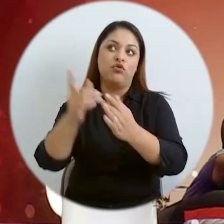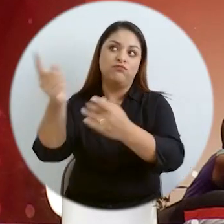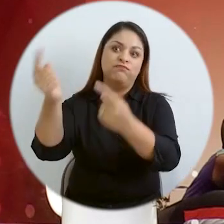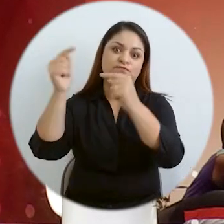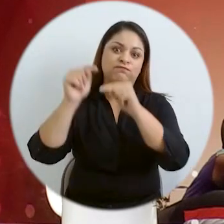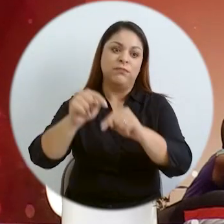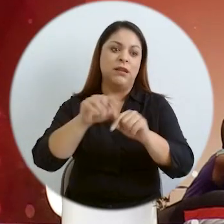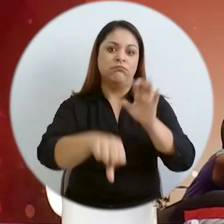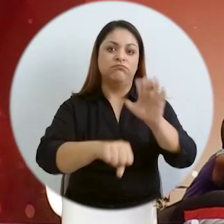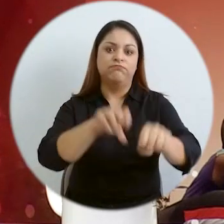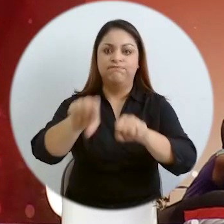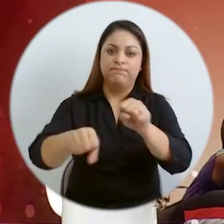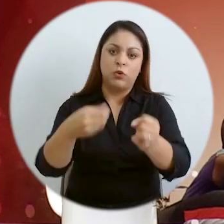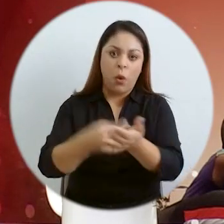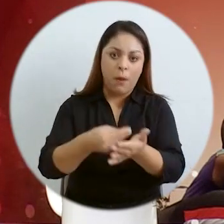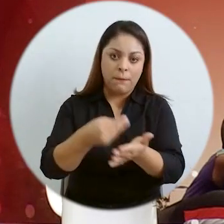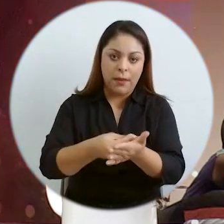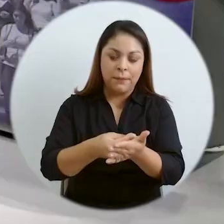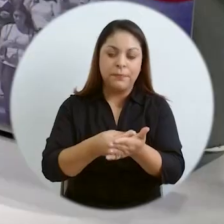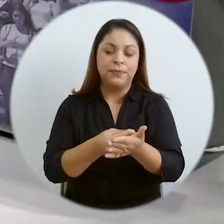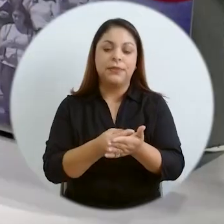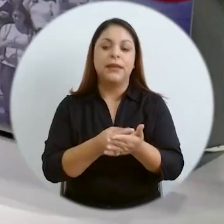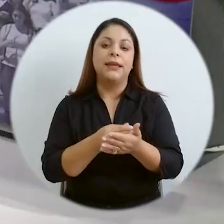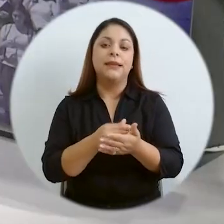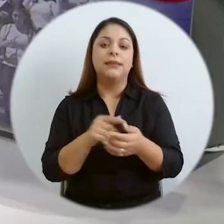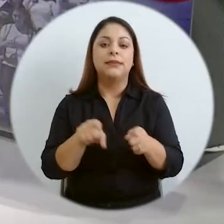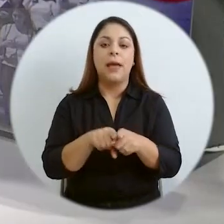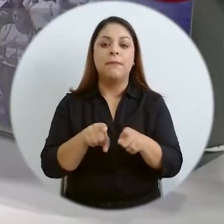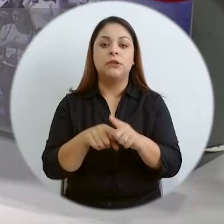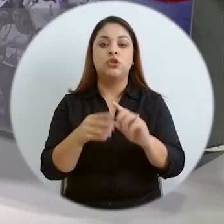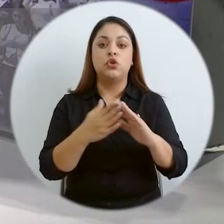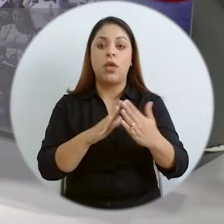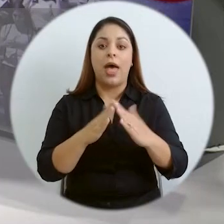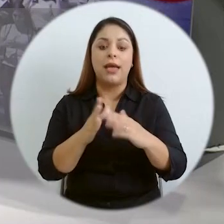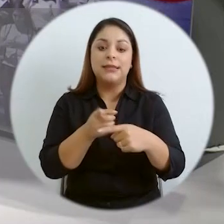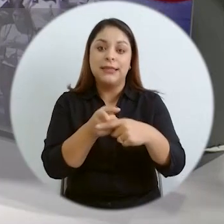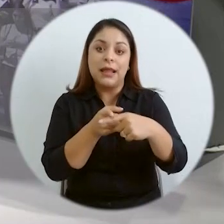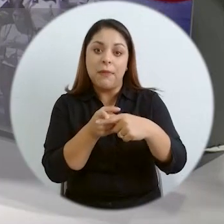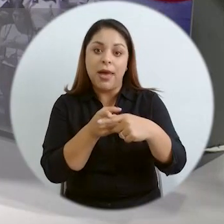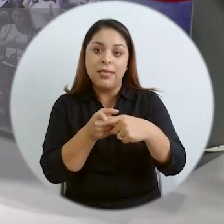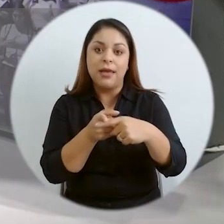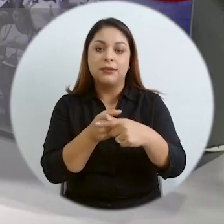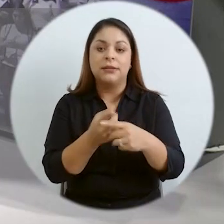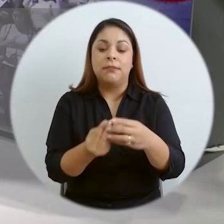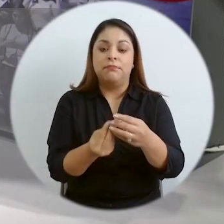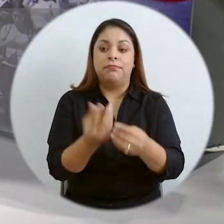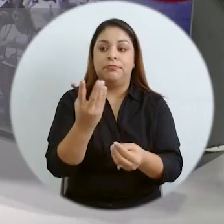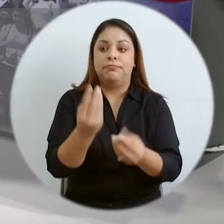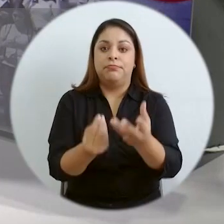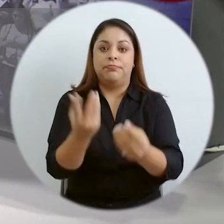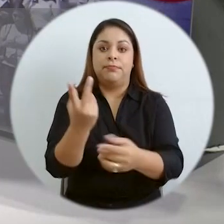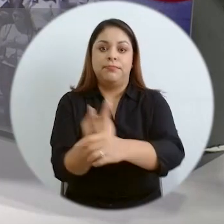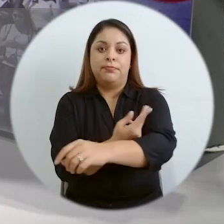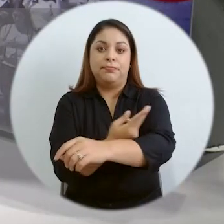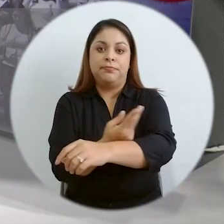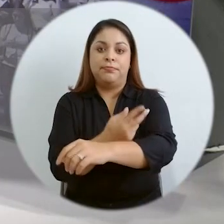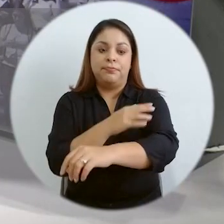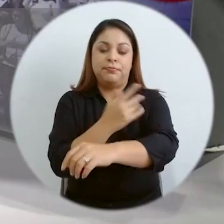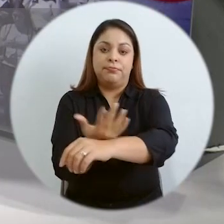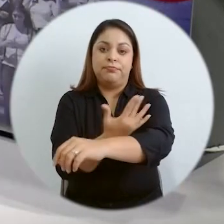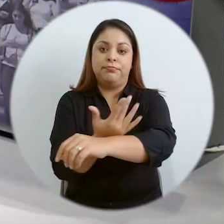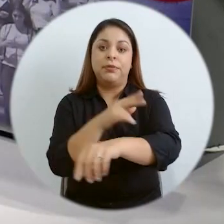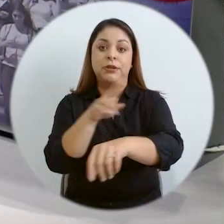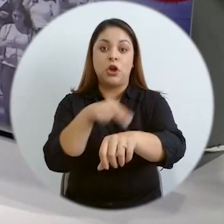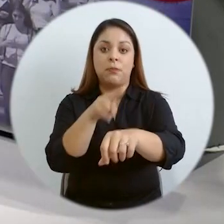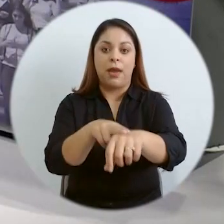Esteban, sino que de por sí estas ciudades intermedias pues van desarrollando un crecimiento vegetativo normal, ¿verdad? Y